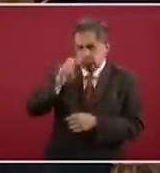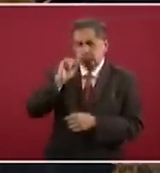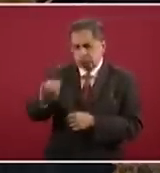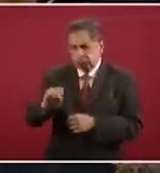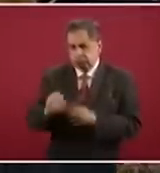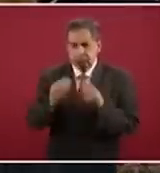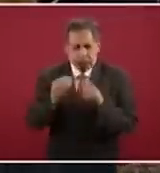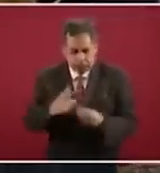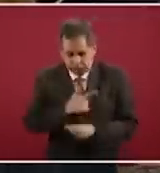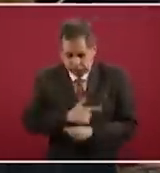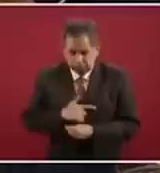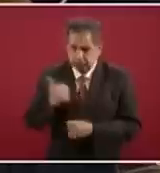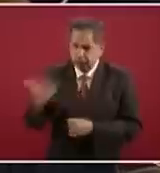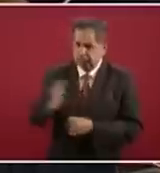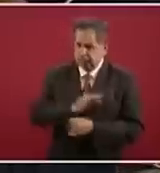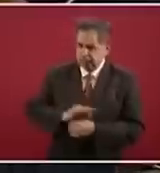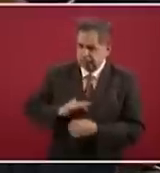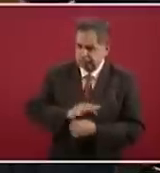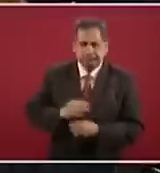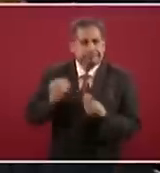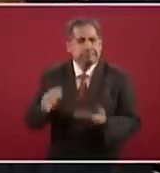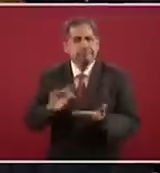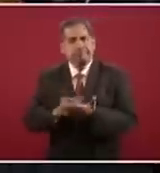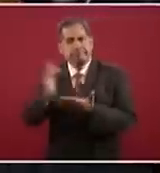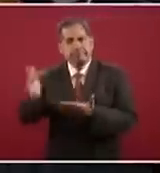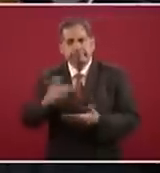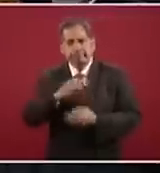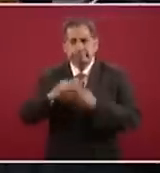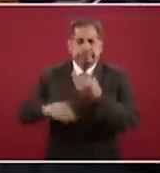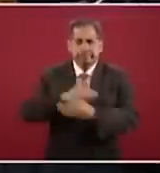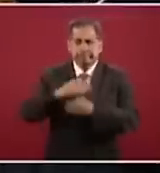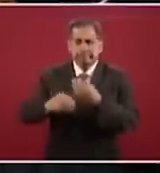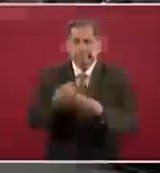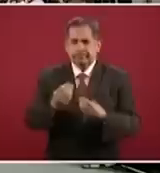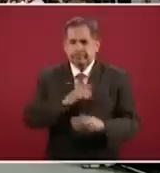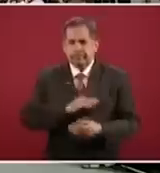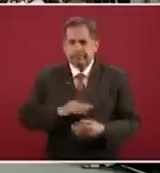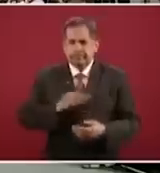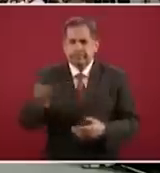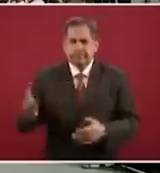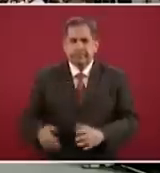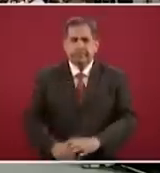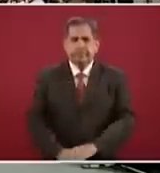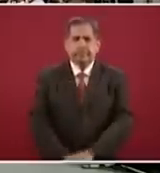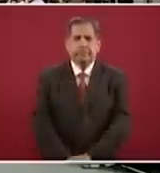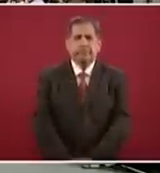muchas gracias y felicidades. Muchas gracias a todas y a todos.